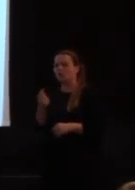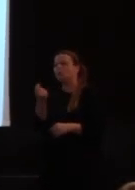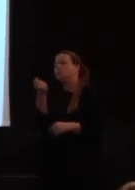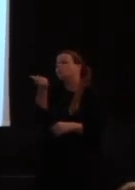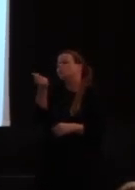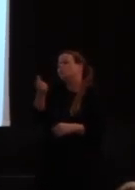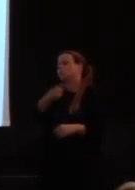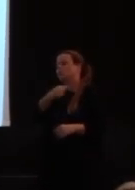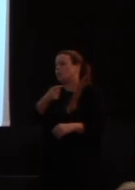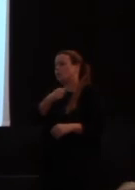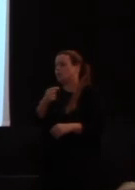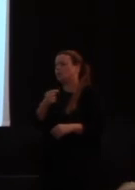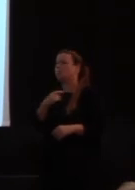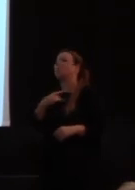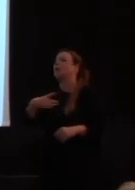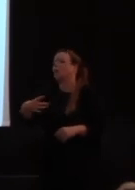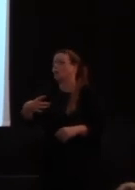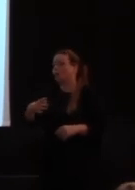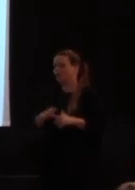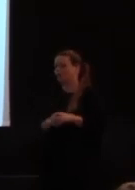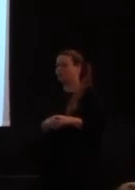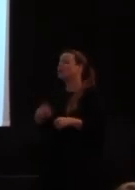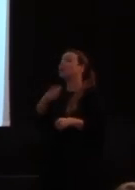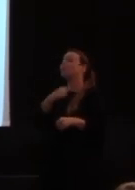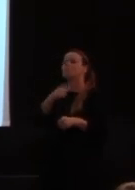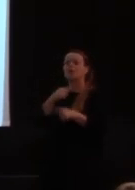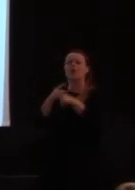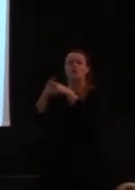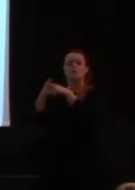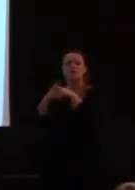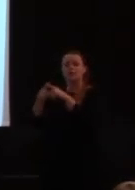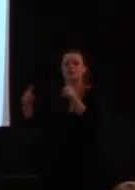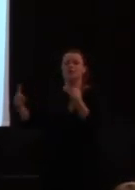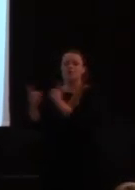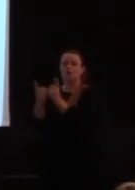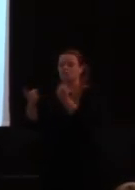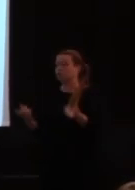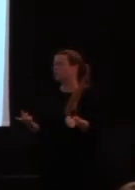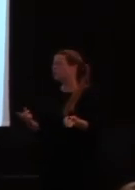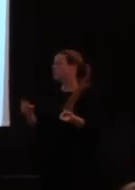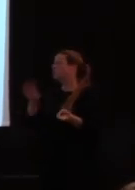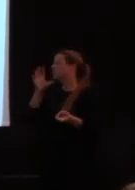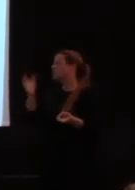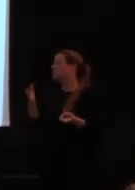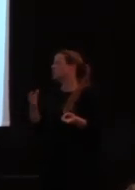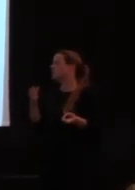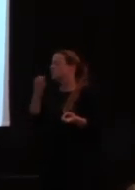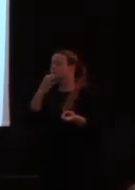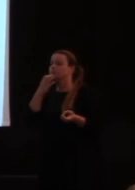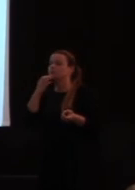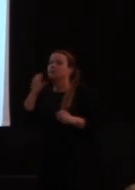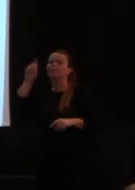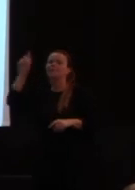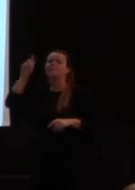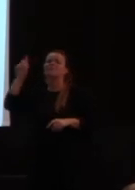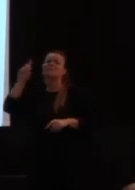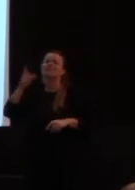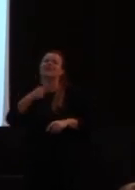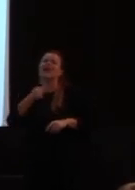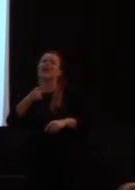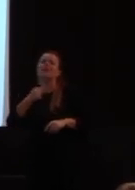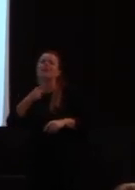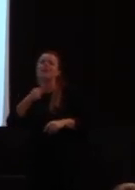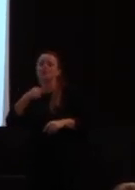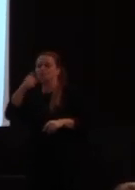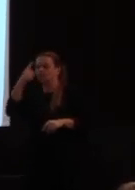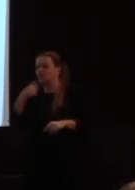de humor blanco, que sea compartido y que sea breve. Porque luego está a quejar del profesor gracioso. Y